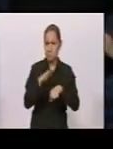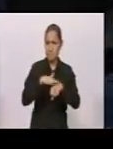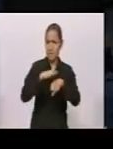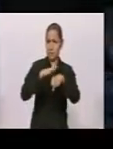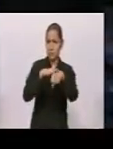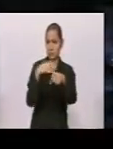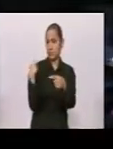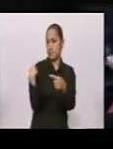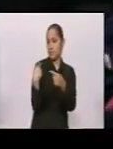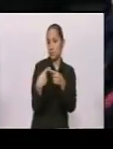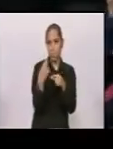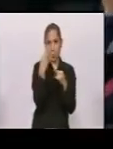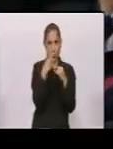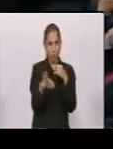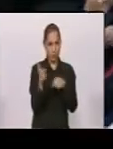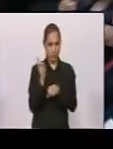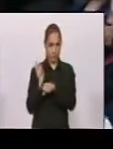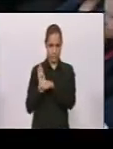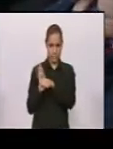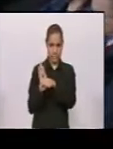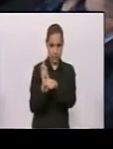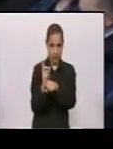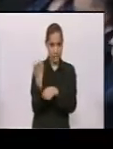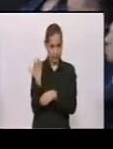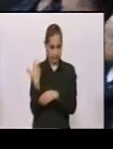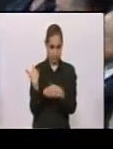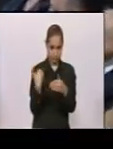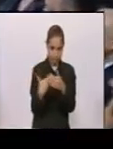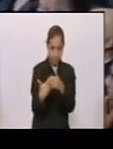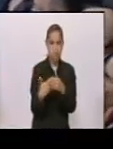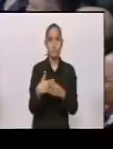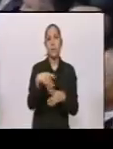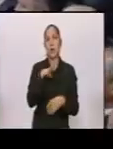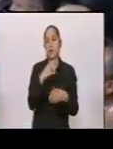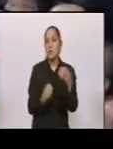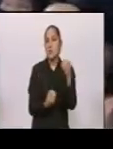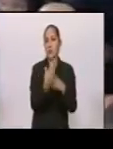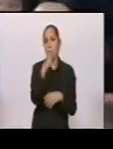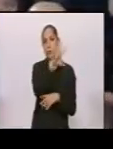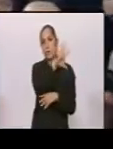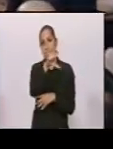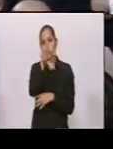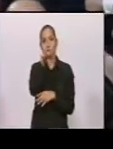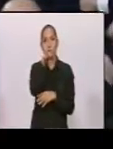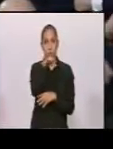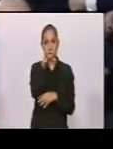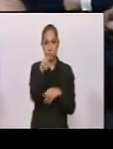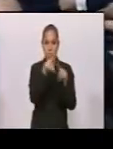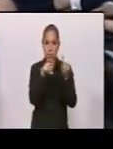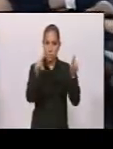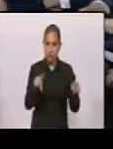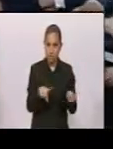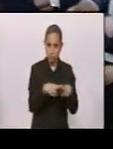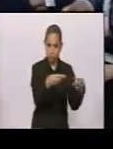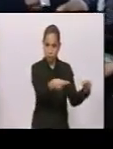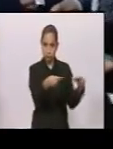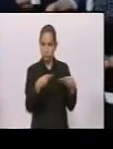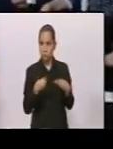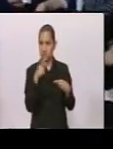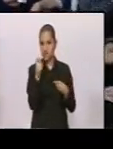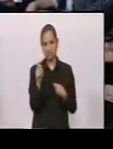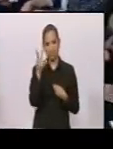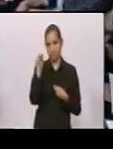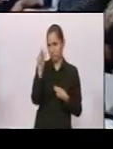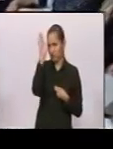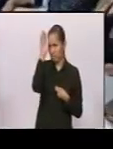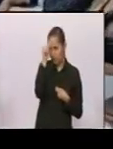días con el ingreso de 519 juicios de inconformidad y